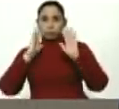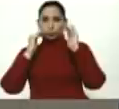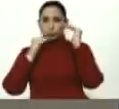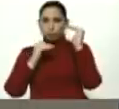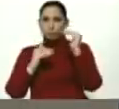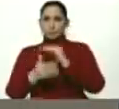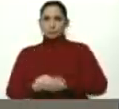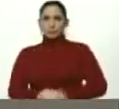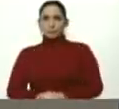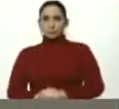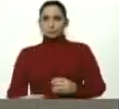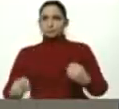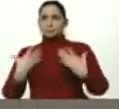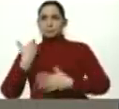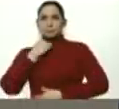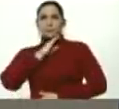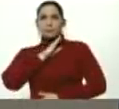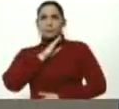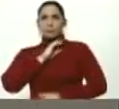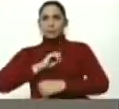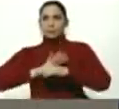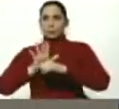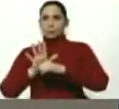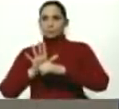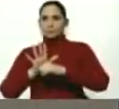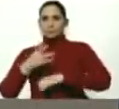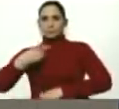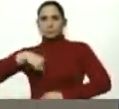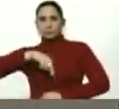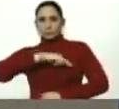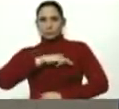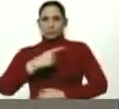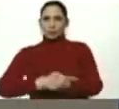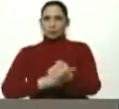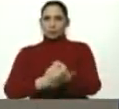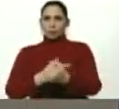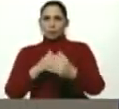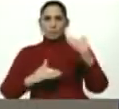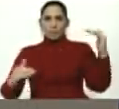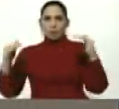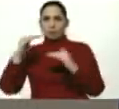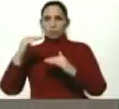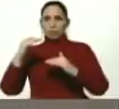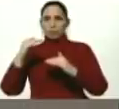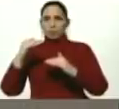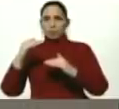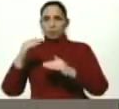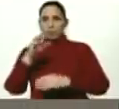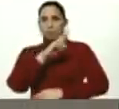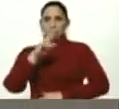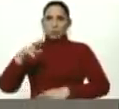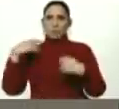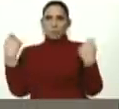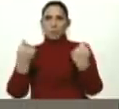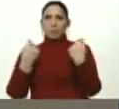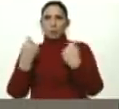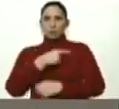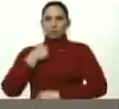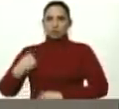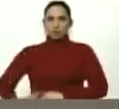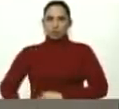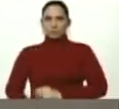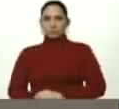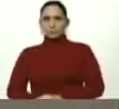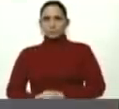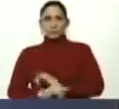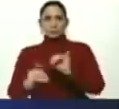atención de la pandemia por COVID-19 de nuestra hermana mayor, la República Popular China. Ya